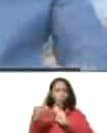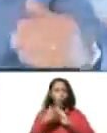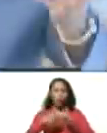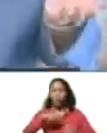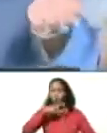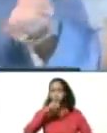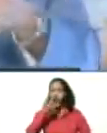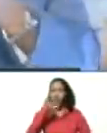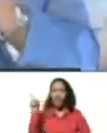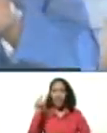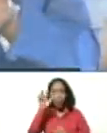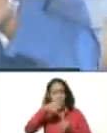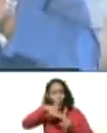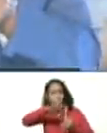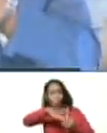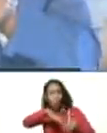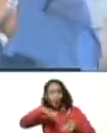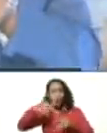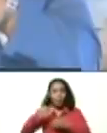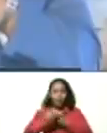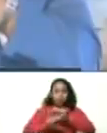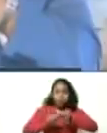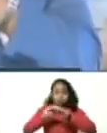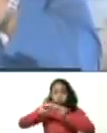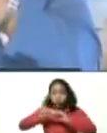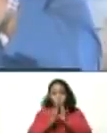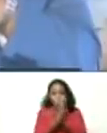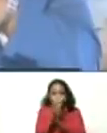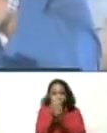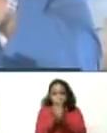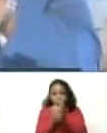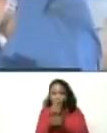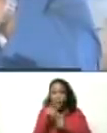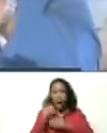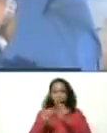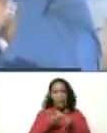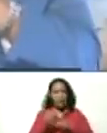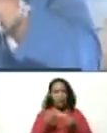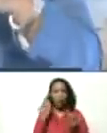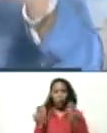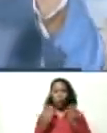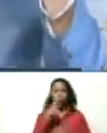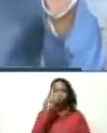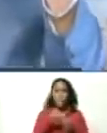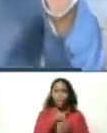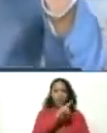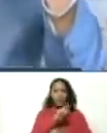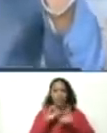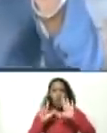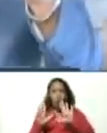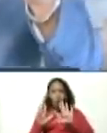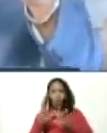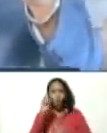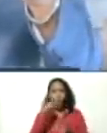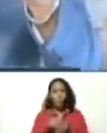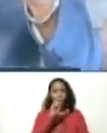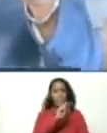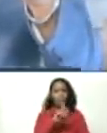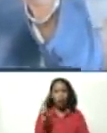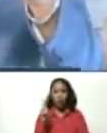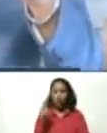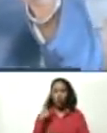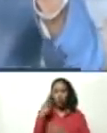la conspiración en marcha. Y él hace una comparación del 2018 con 2021 y me dice,